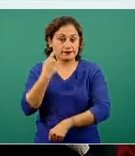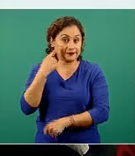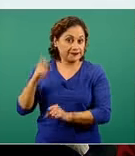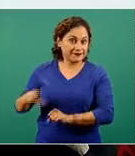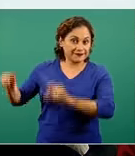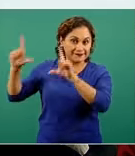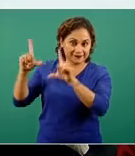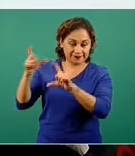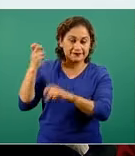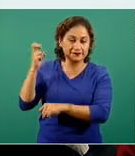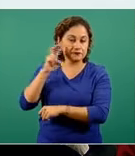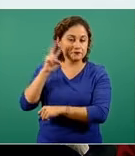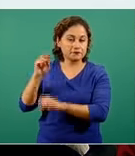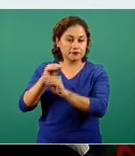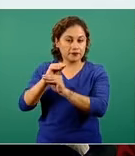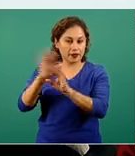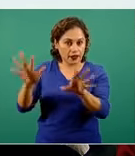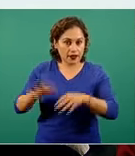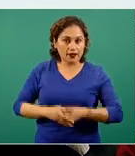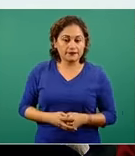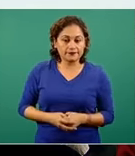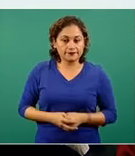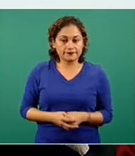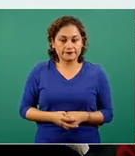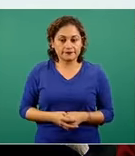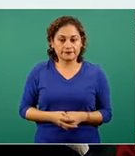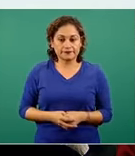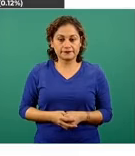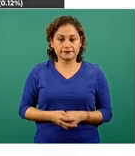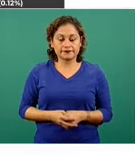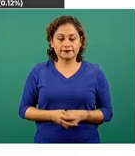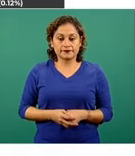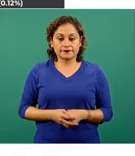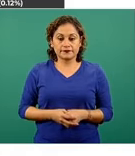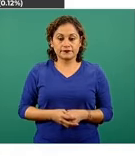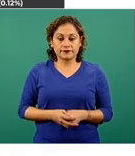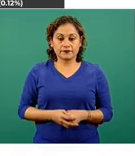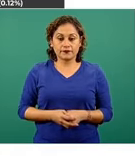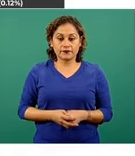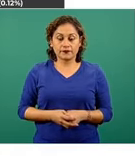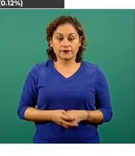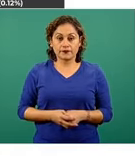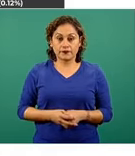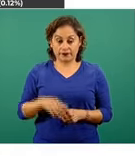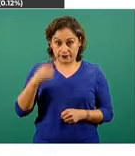Aquí pueden identificarlo de manera más visual. De las